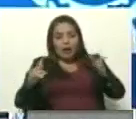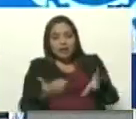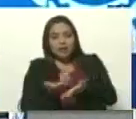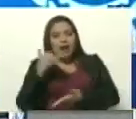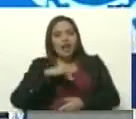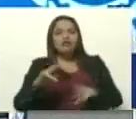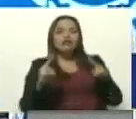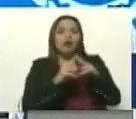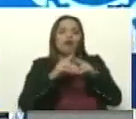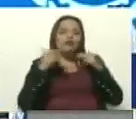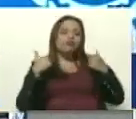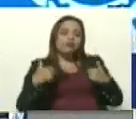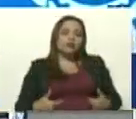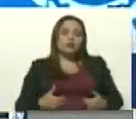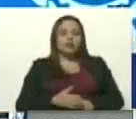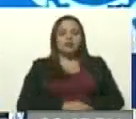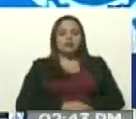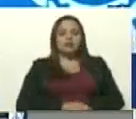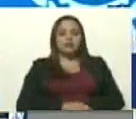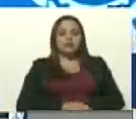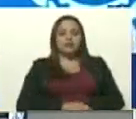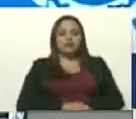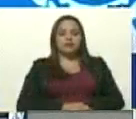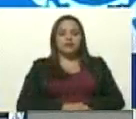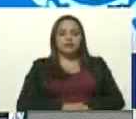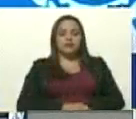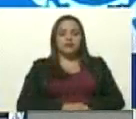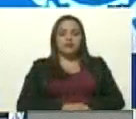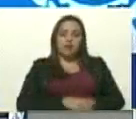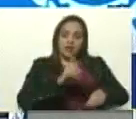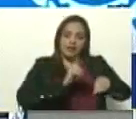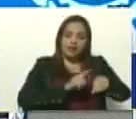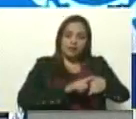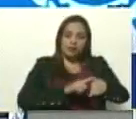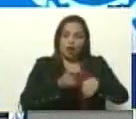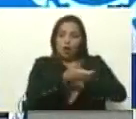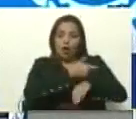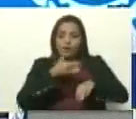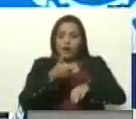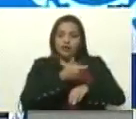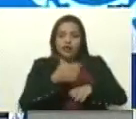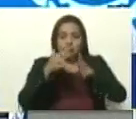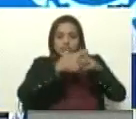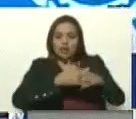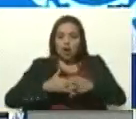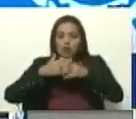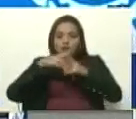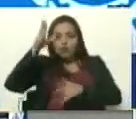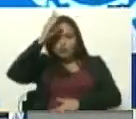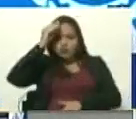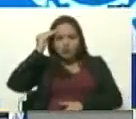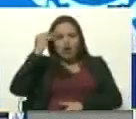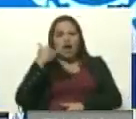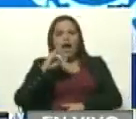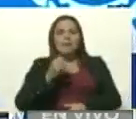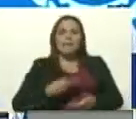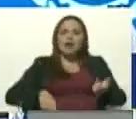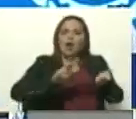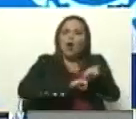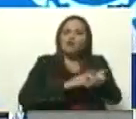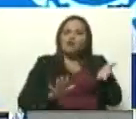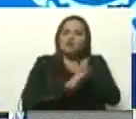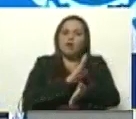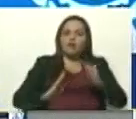la humanidad, en el momento donde el gobierno de los Estados Unidos, de Donald Trump, recrudeció el bloqueo